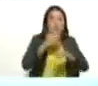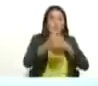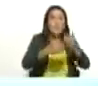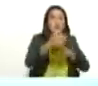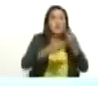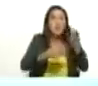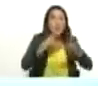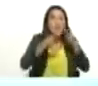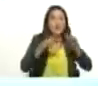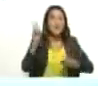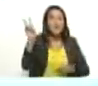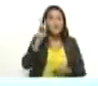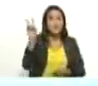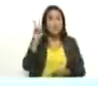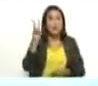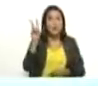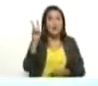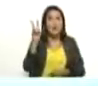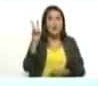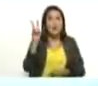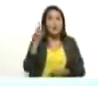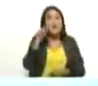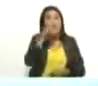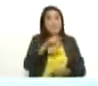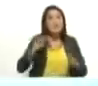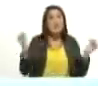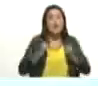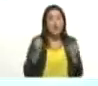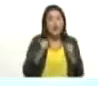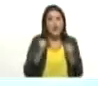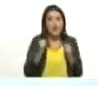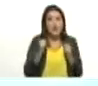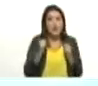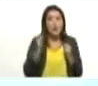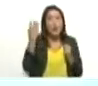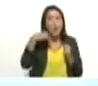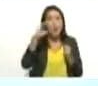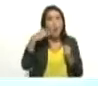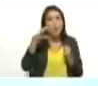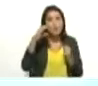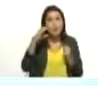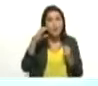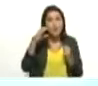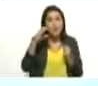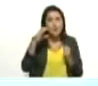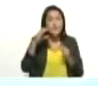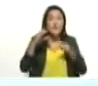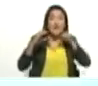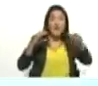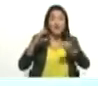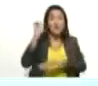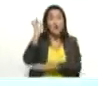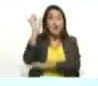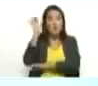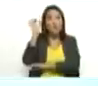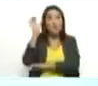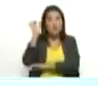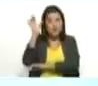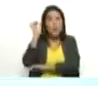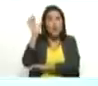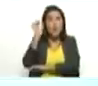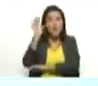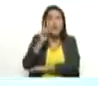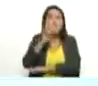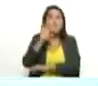Venezuela en Bogotá. A esa conferencia fueron 20 gobiernos de 20 países